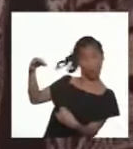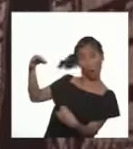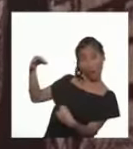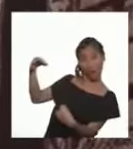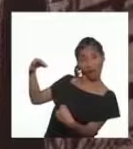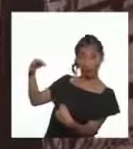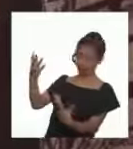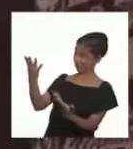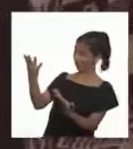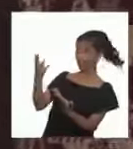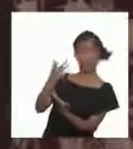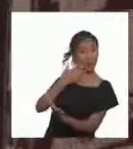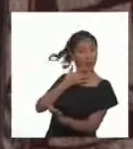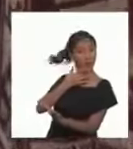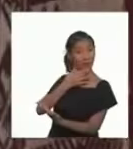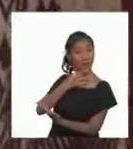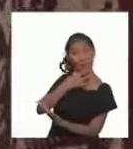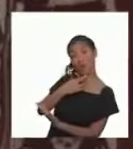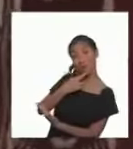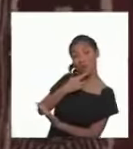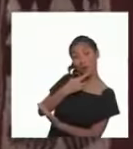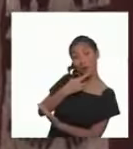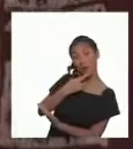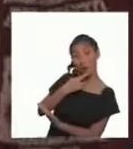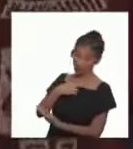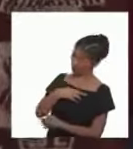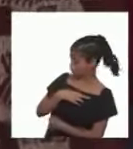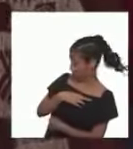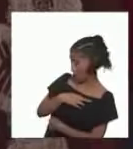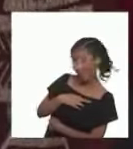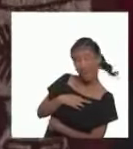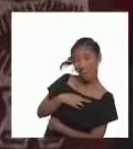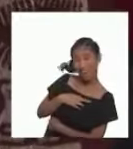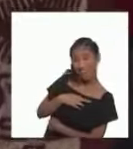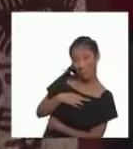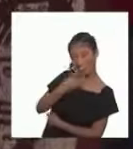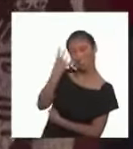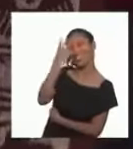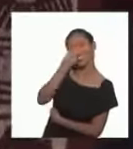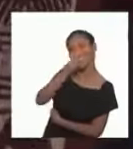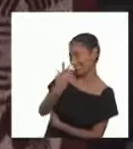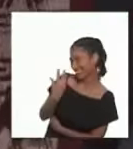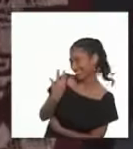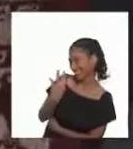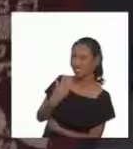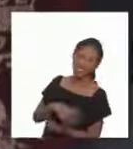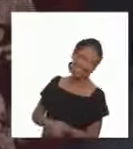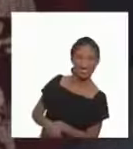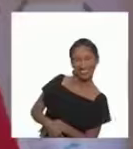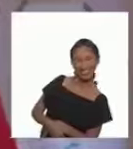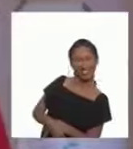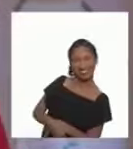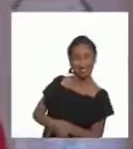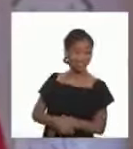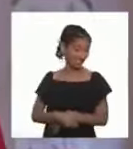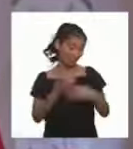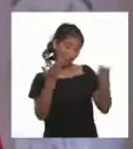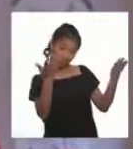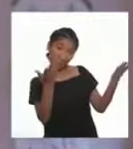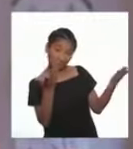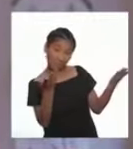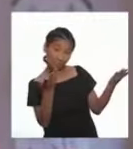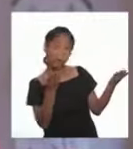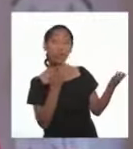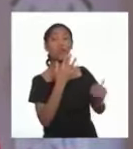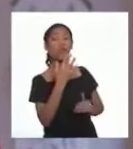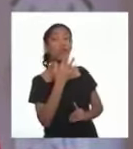¡Oh! Tiene colores rojo y marrón. ¡Qué lindo! Sí, Calcetín.